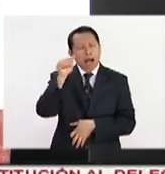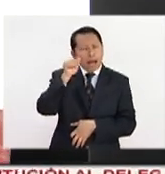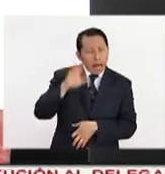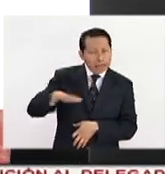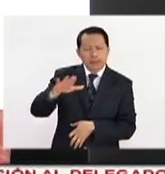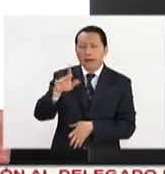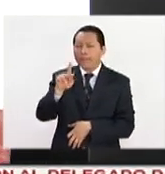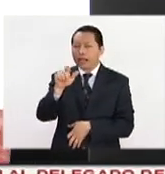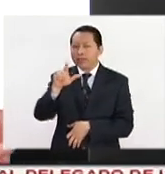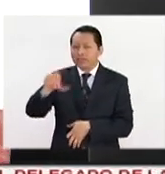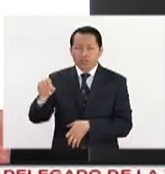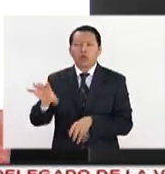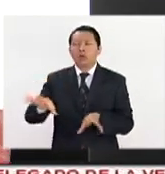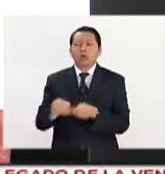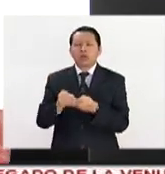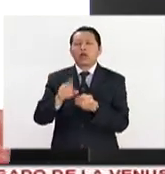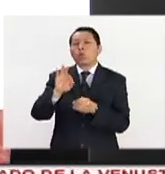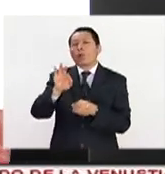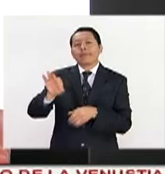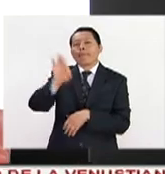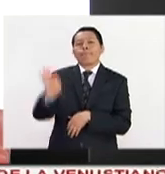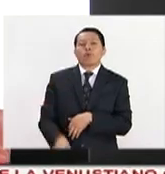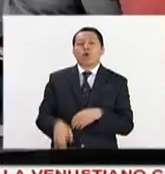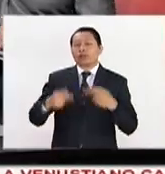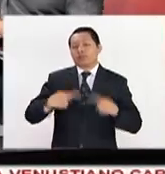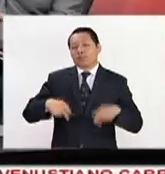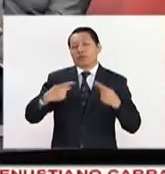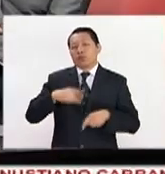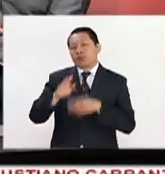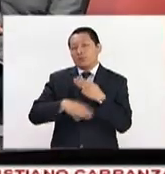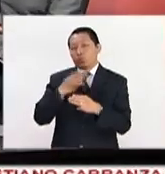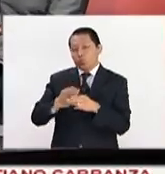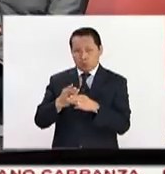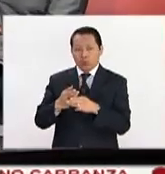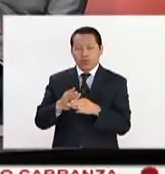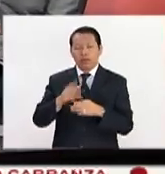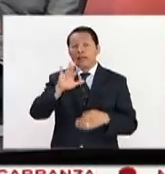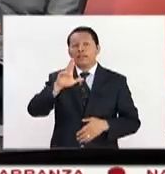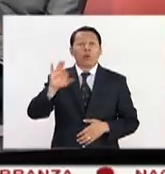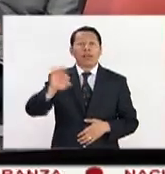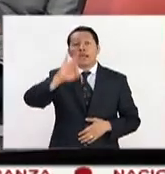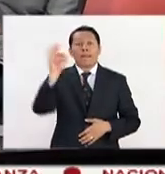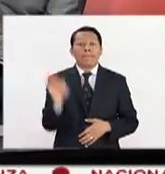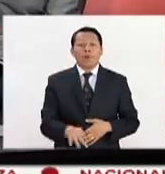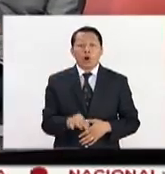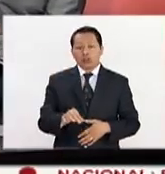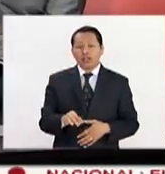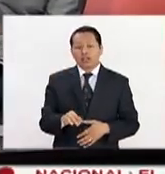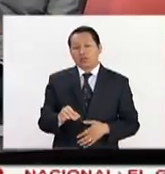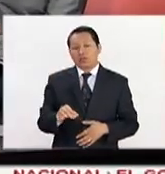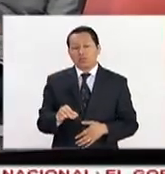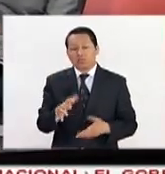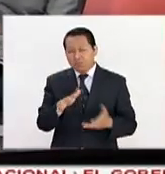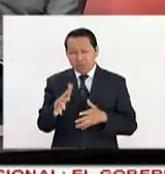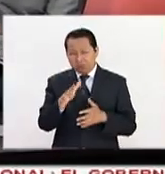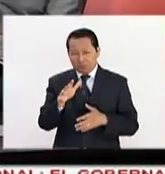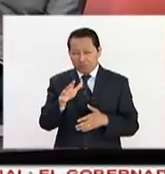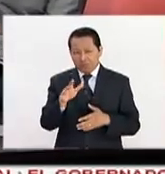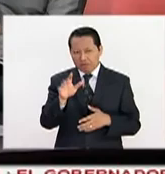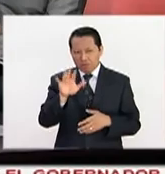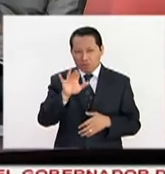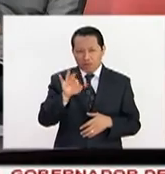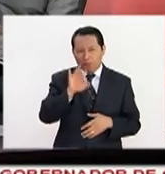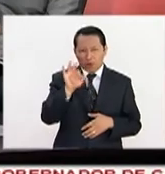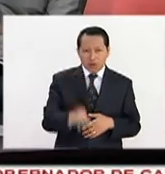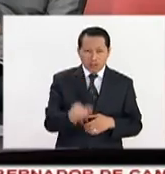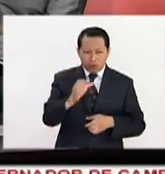Estos países suman alrededor del 40% de la población mundial, el 50% bueno, más o menos, el